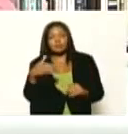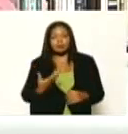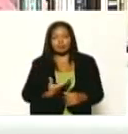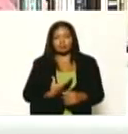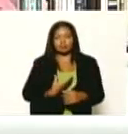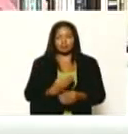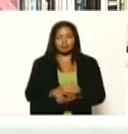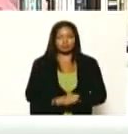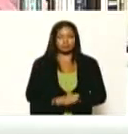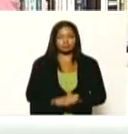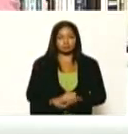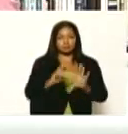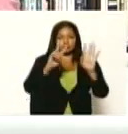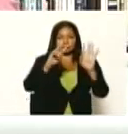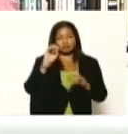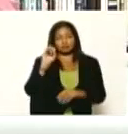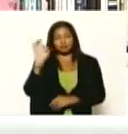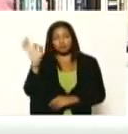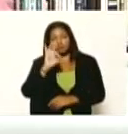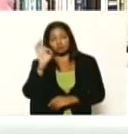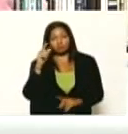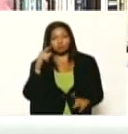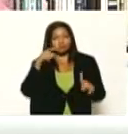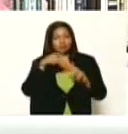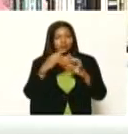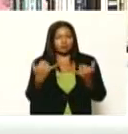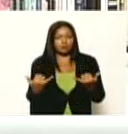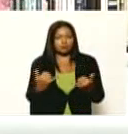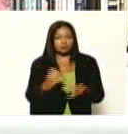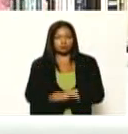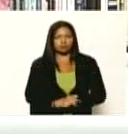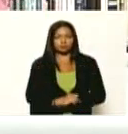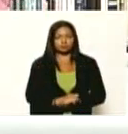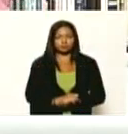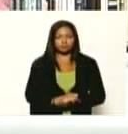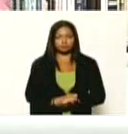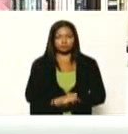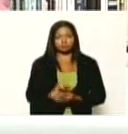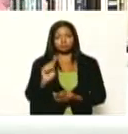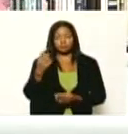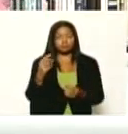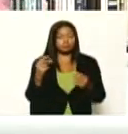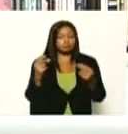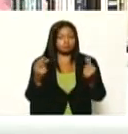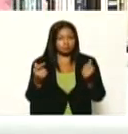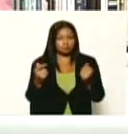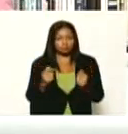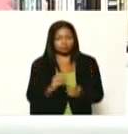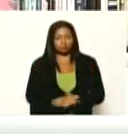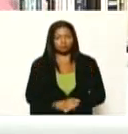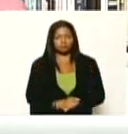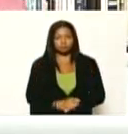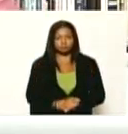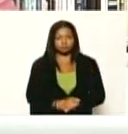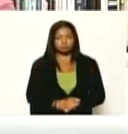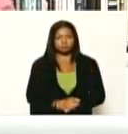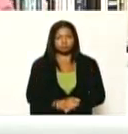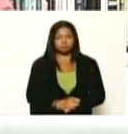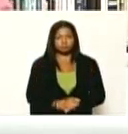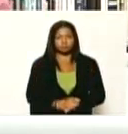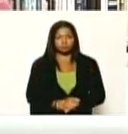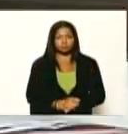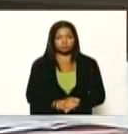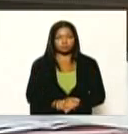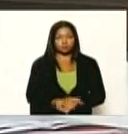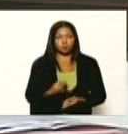en el 70%. Directo, automático, es la primera reacción. ¿Ah? Y el, otro dato